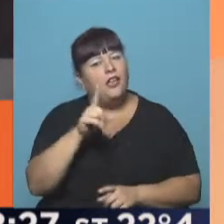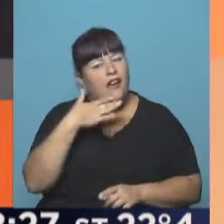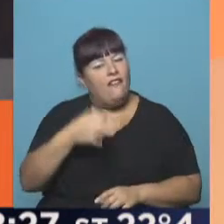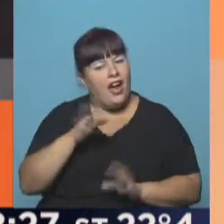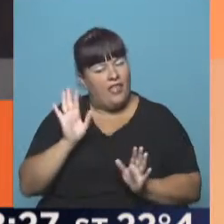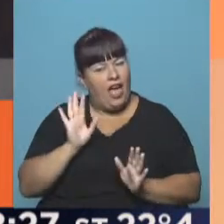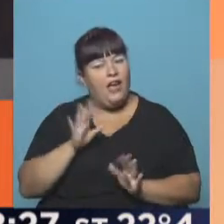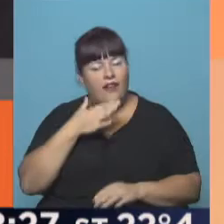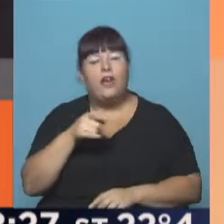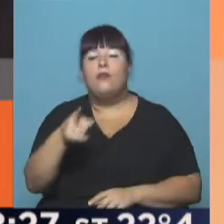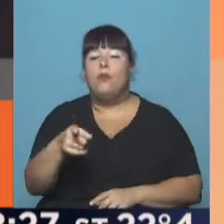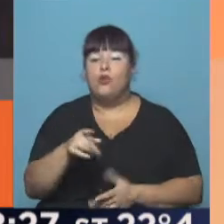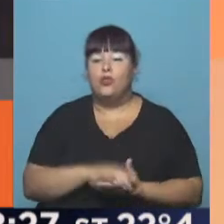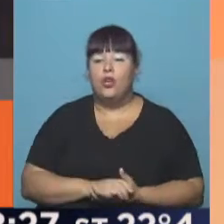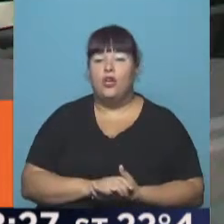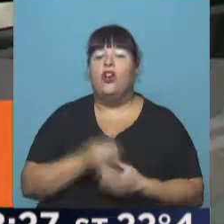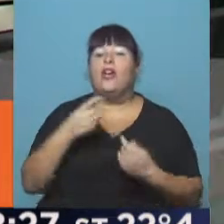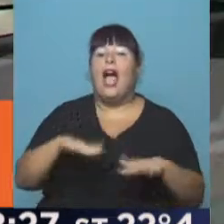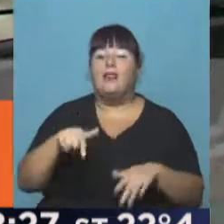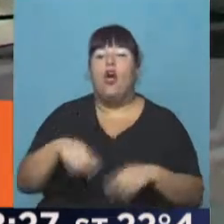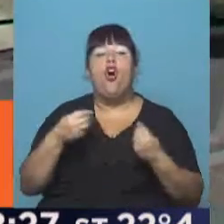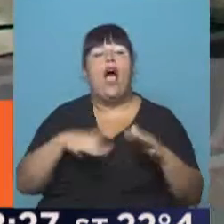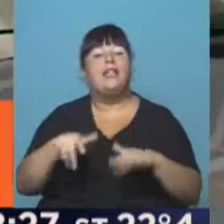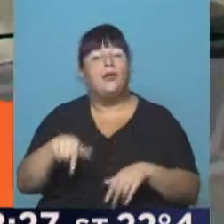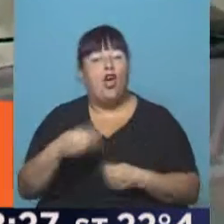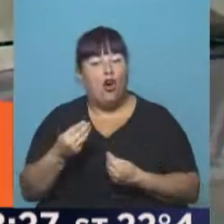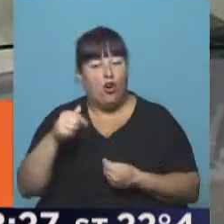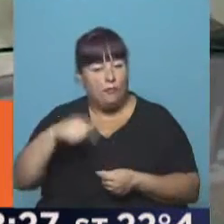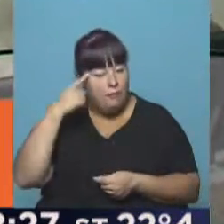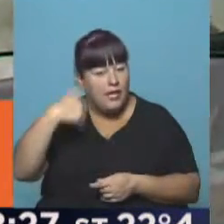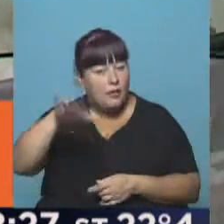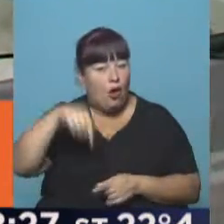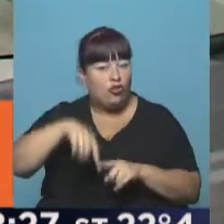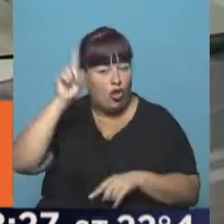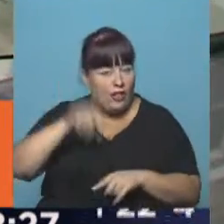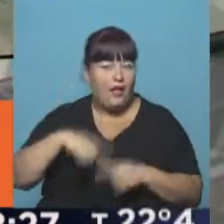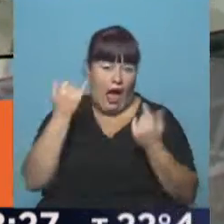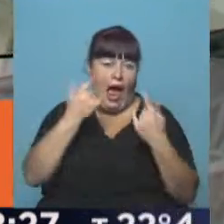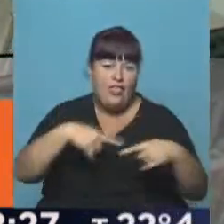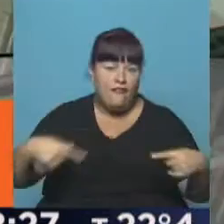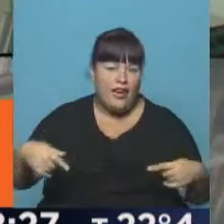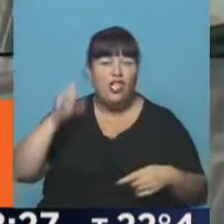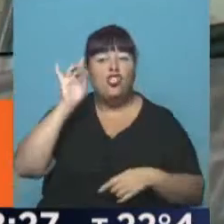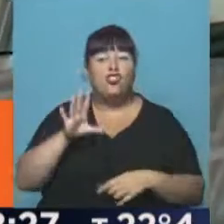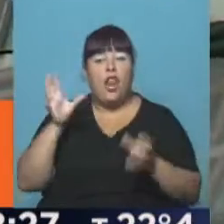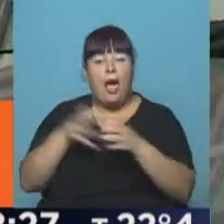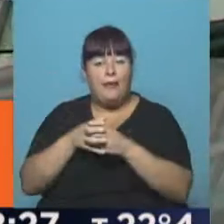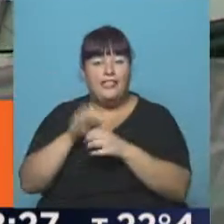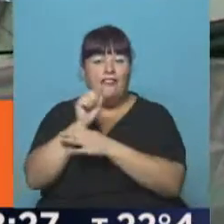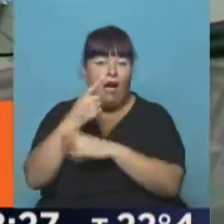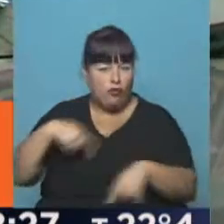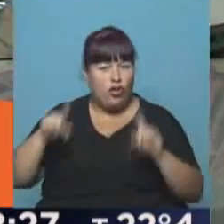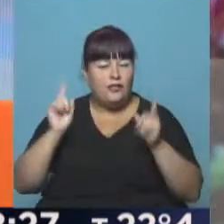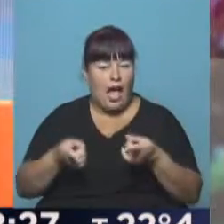verdad, es cierto. Gaby, a ver, la actividad de hoy. Exacto. ¿Cuál es la actividad que tienen prevista para la jornada de Hoy- hoy? Sé que hay varias, no solamente desde lo artístico, sino